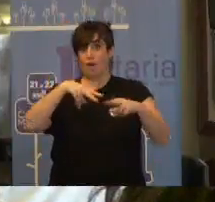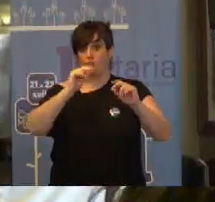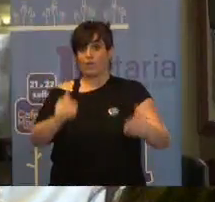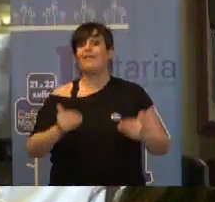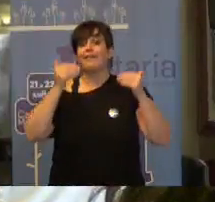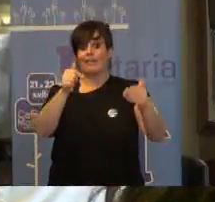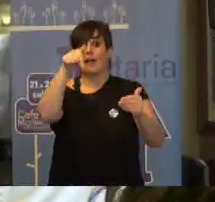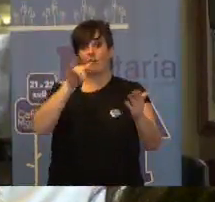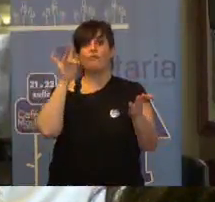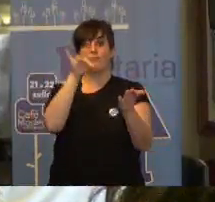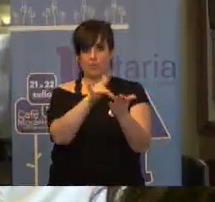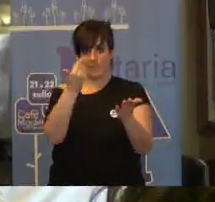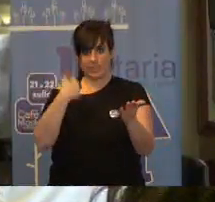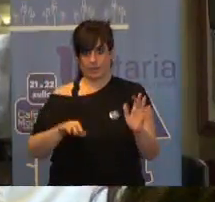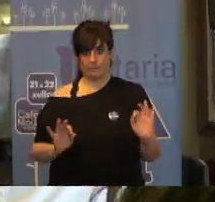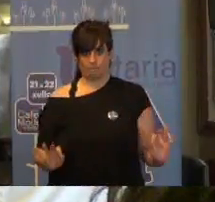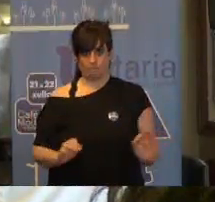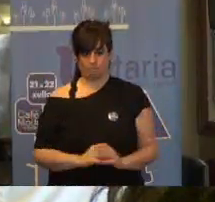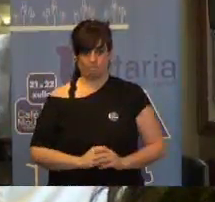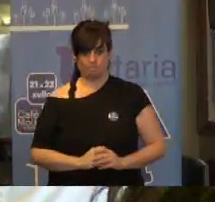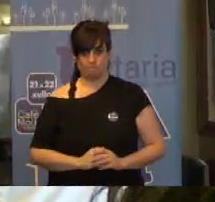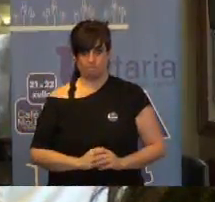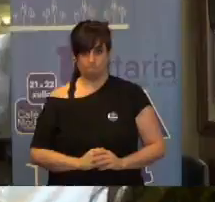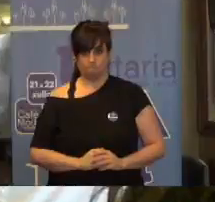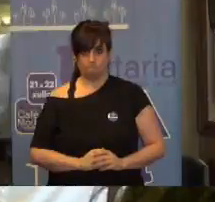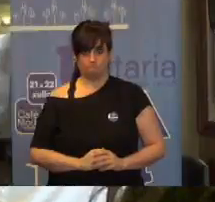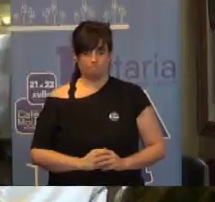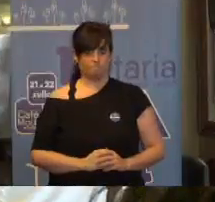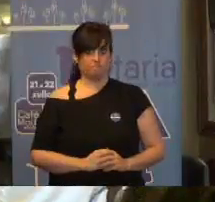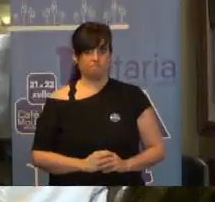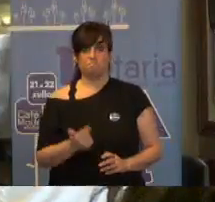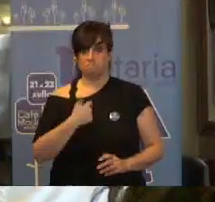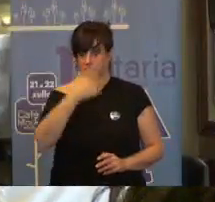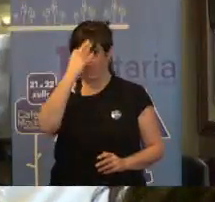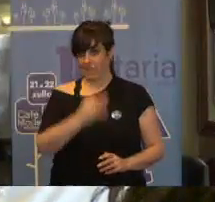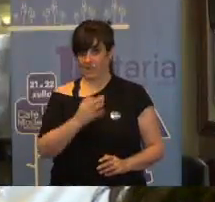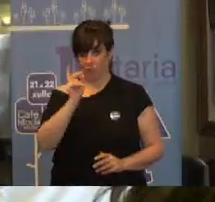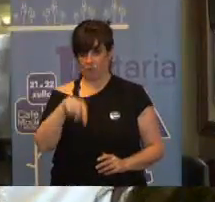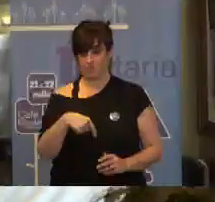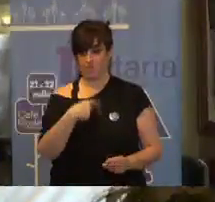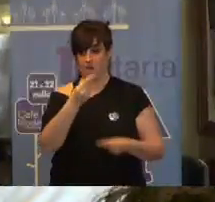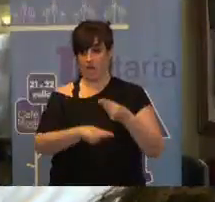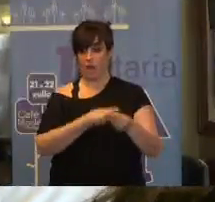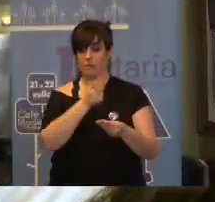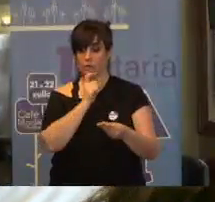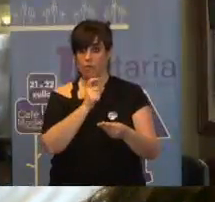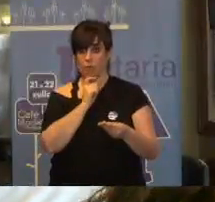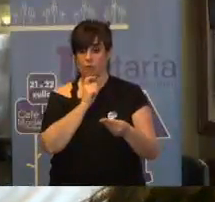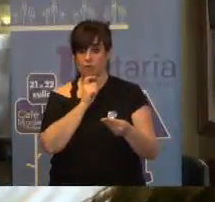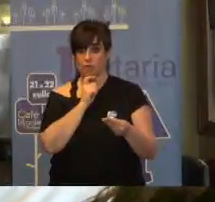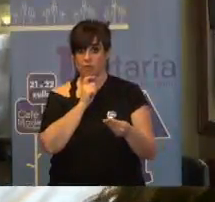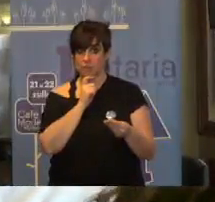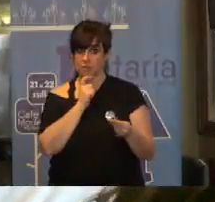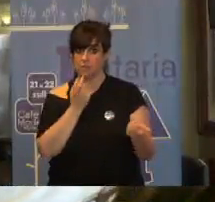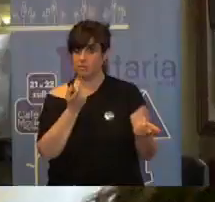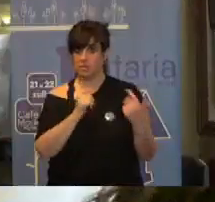está avanzando nese terreo, andando ese camiño. E eu sí creo que eso debería facerse en todas